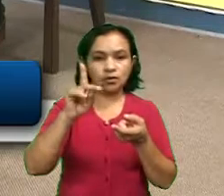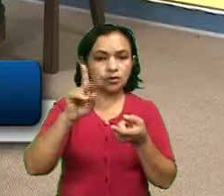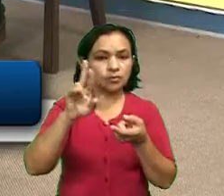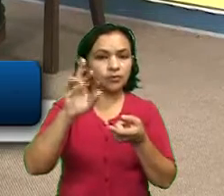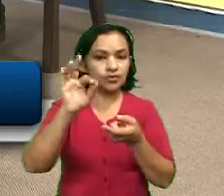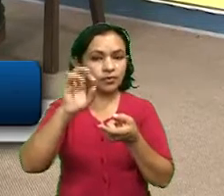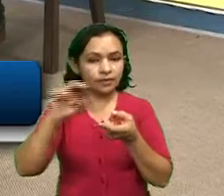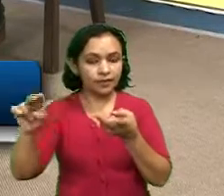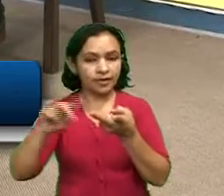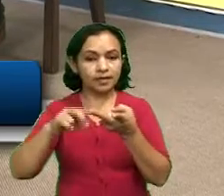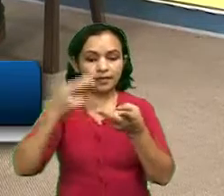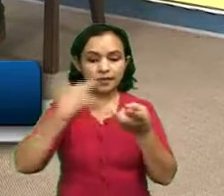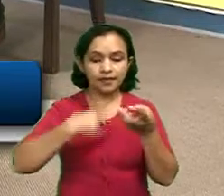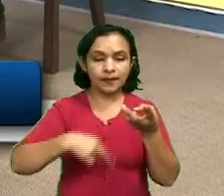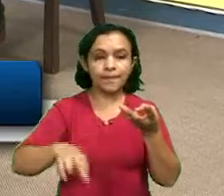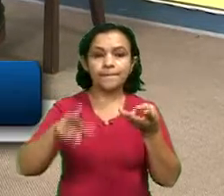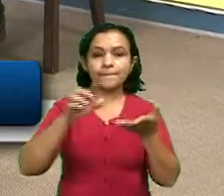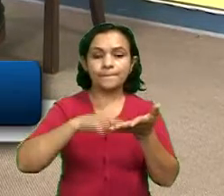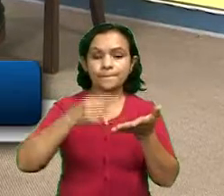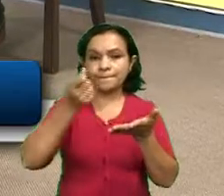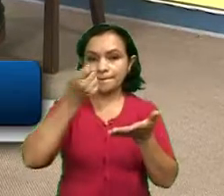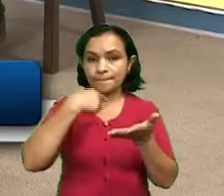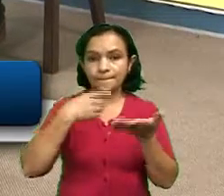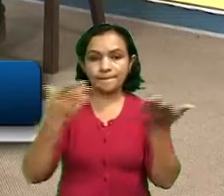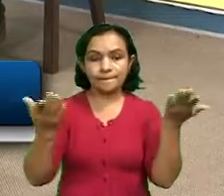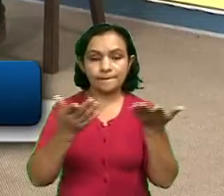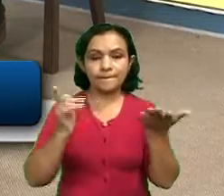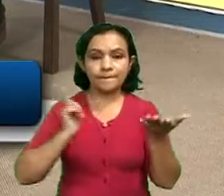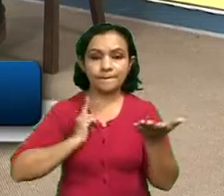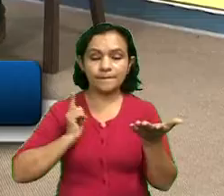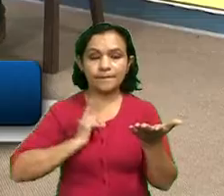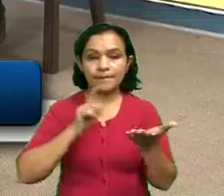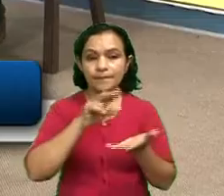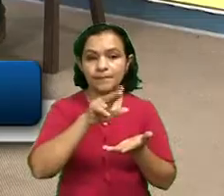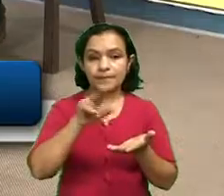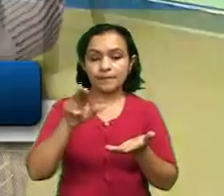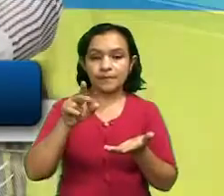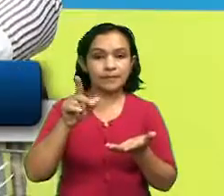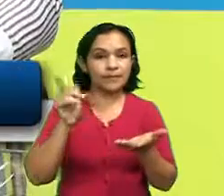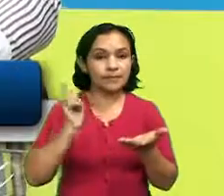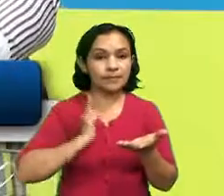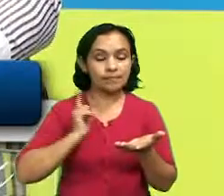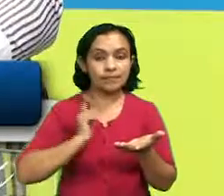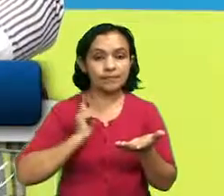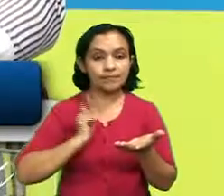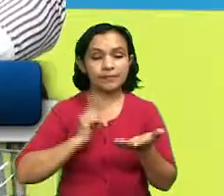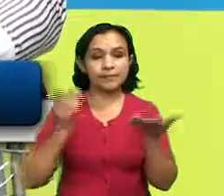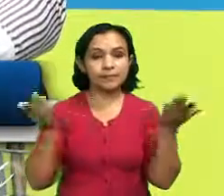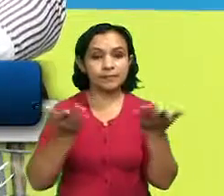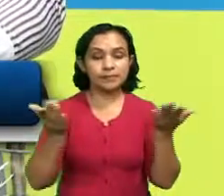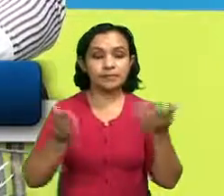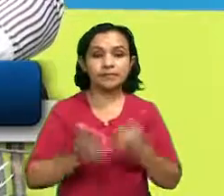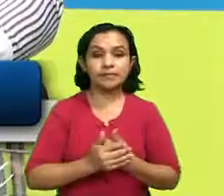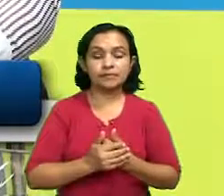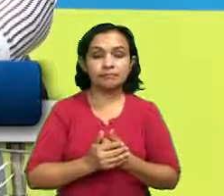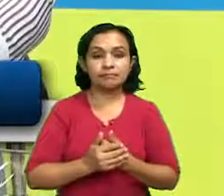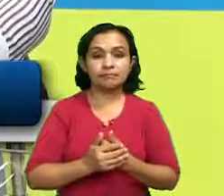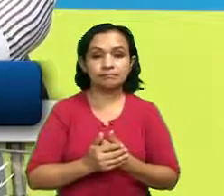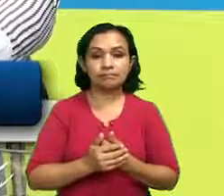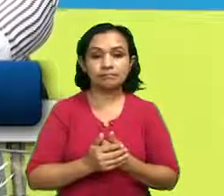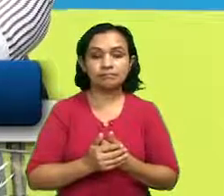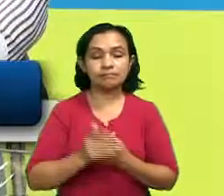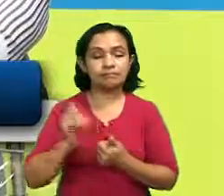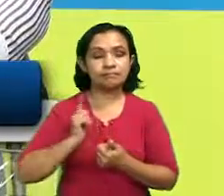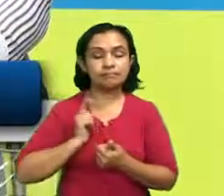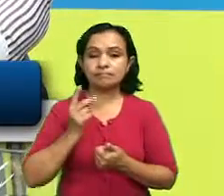para el control de la regla que venden en la farmacia y que incluso la misma farmacéutica le dice, usted puede tomar esto. Aunque